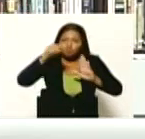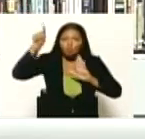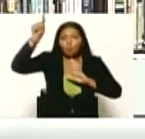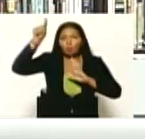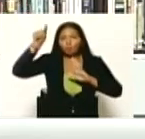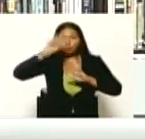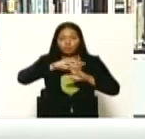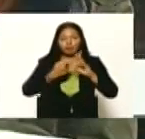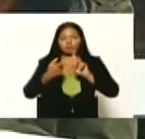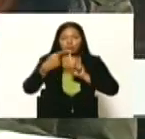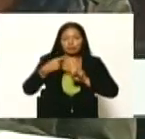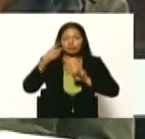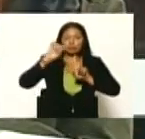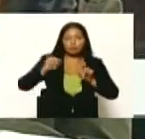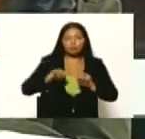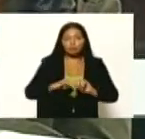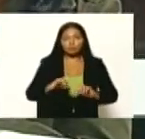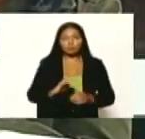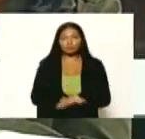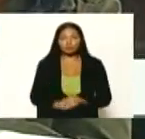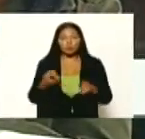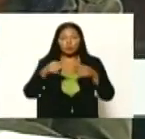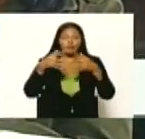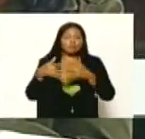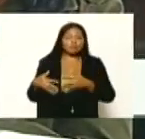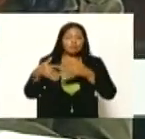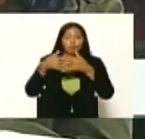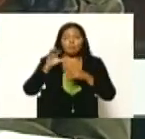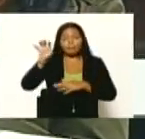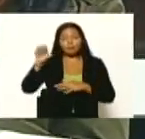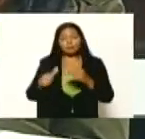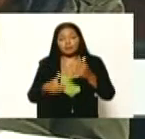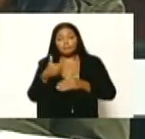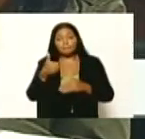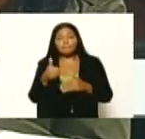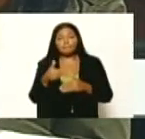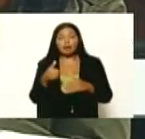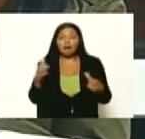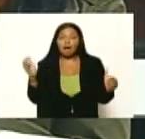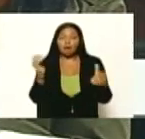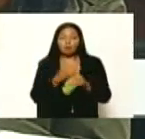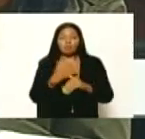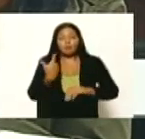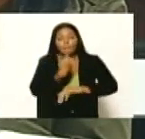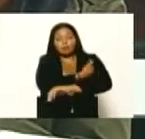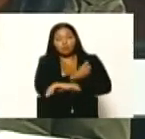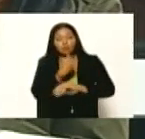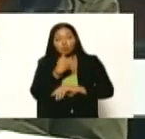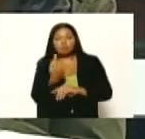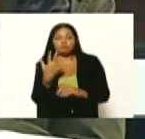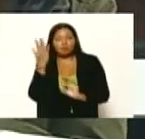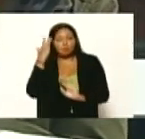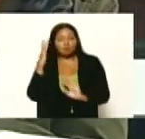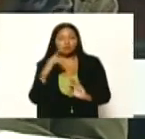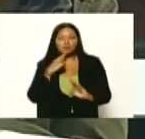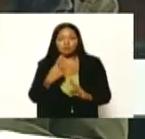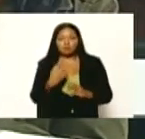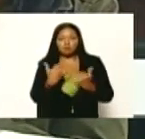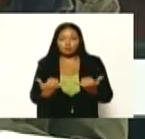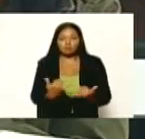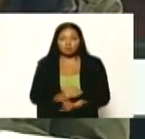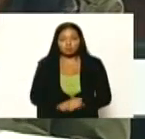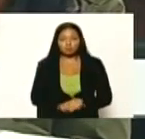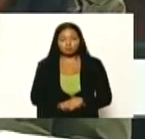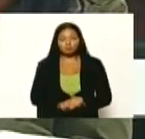Sorpresa negativa. Igual está pasando, presidente, en Estados Unidos, uno de los países que más ha acaparado vacunas, como usted bien sabe, usted lo acaba de decir. Bueno,